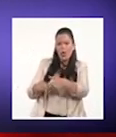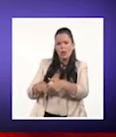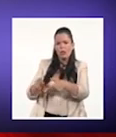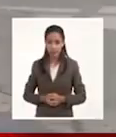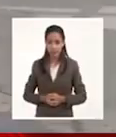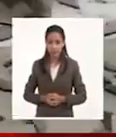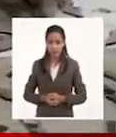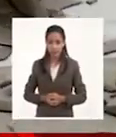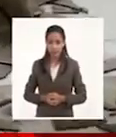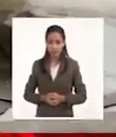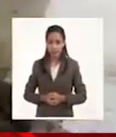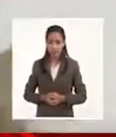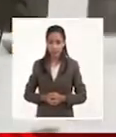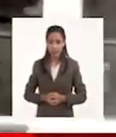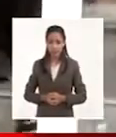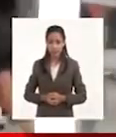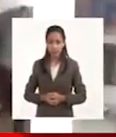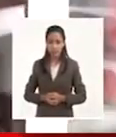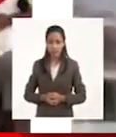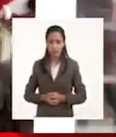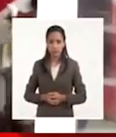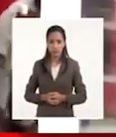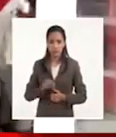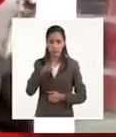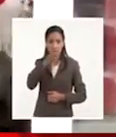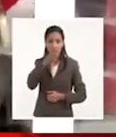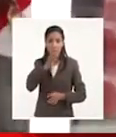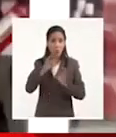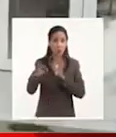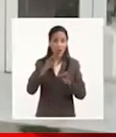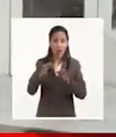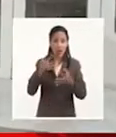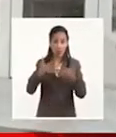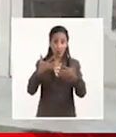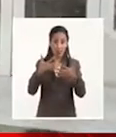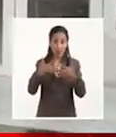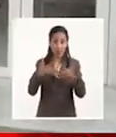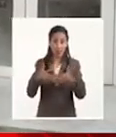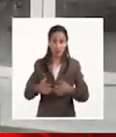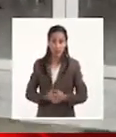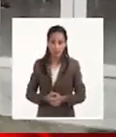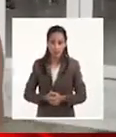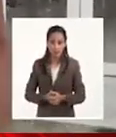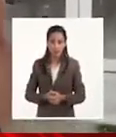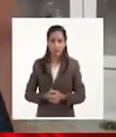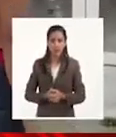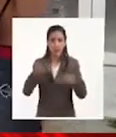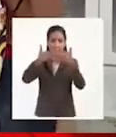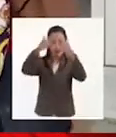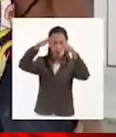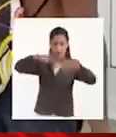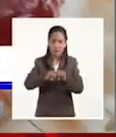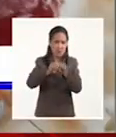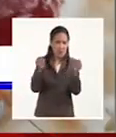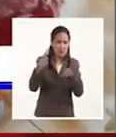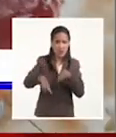Twitter o Facebook, conminando a la violencia, conminando al linchamiento, condenando al uso de cócteles Molotov. Ninguna de esas cuentas